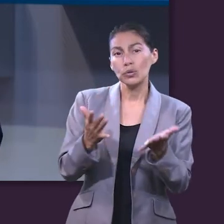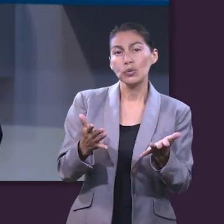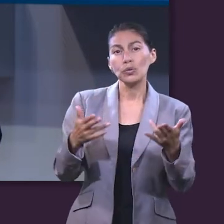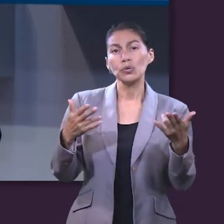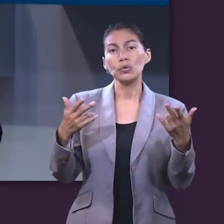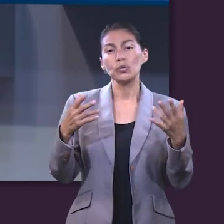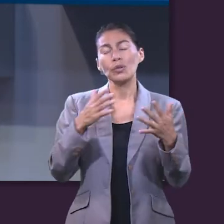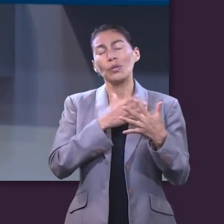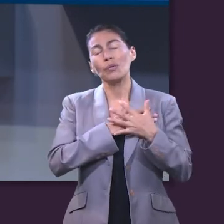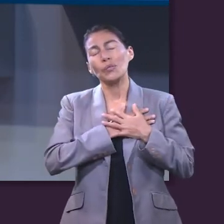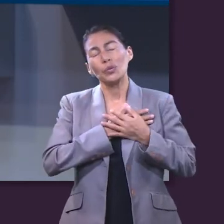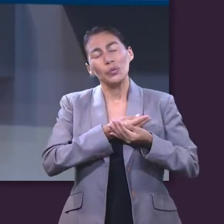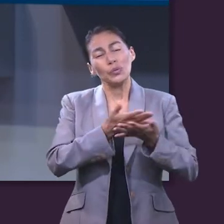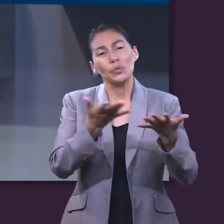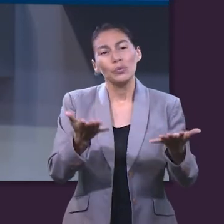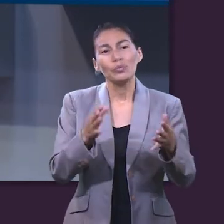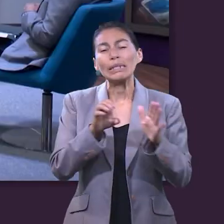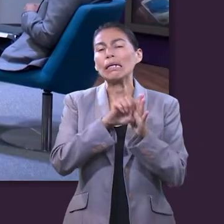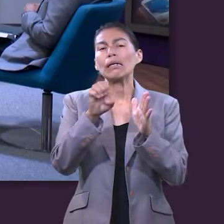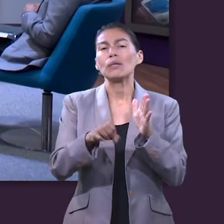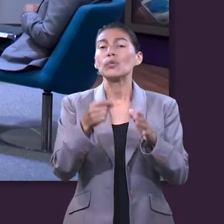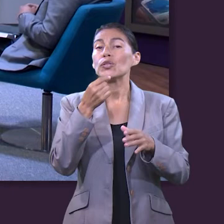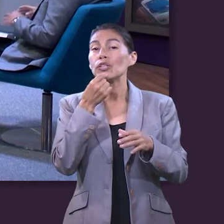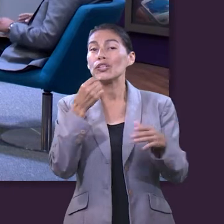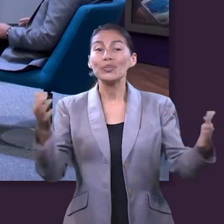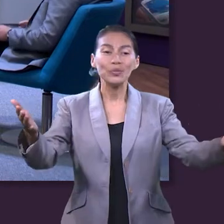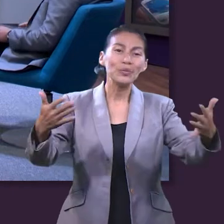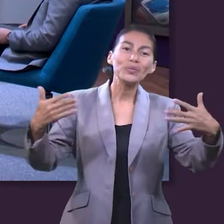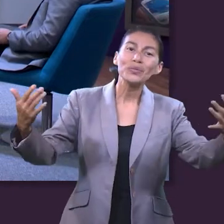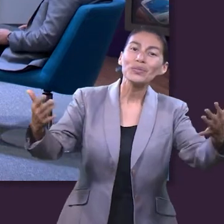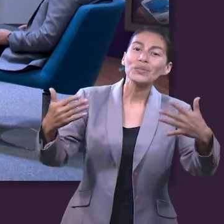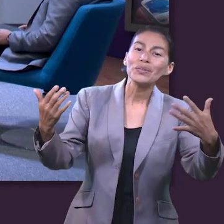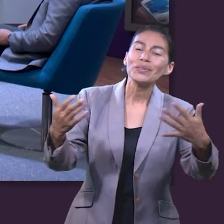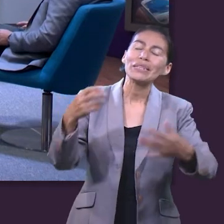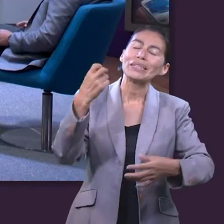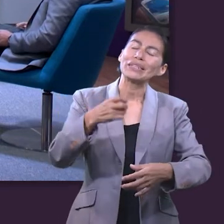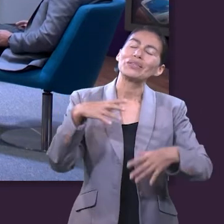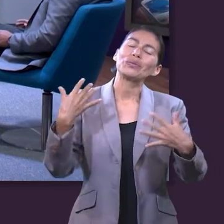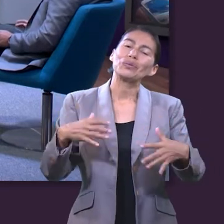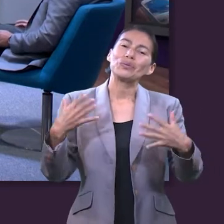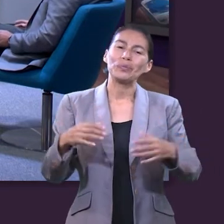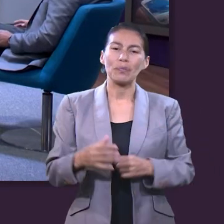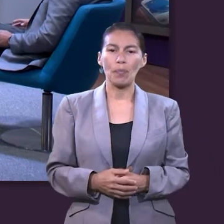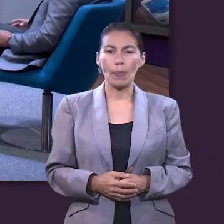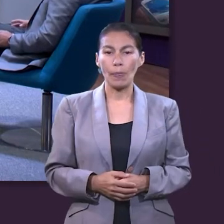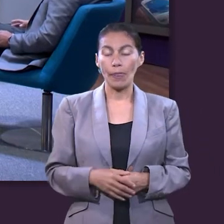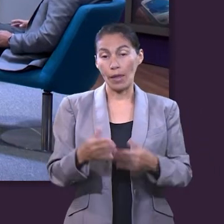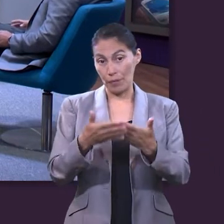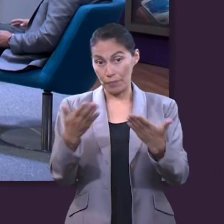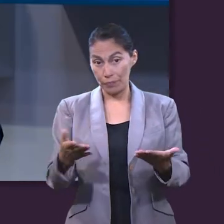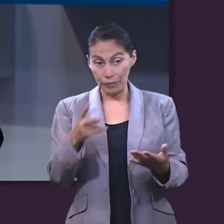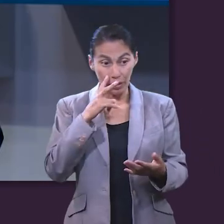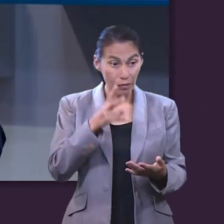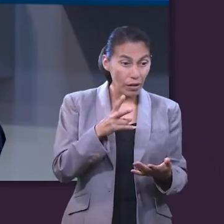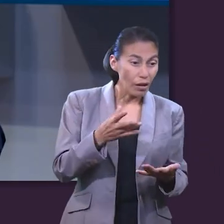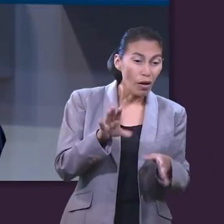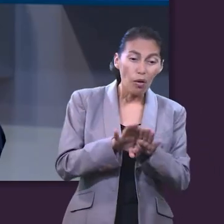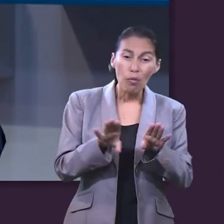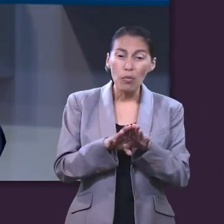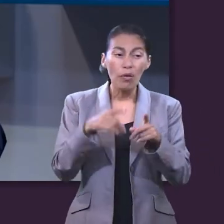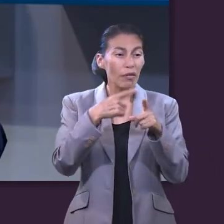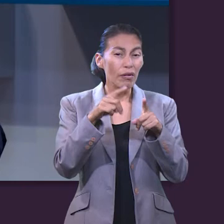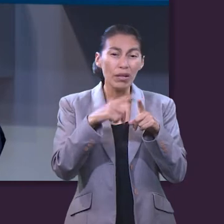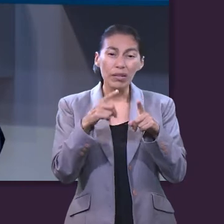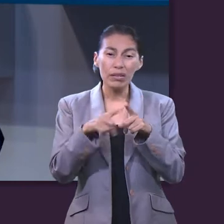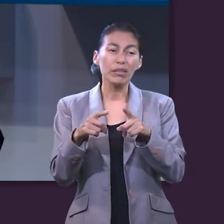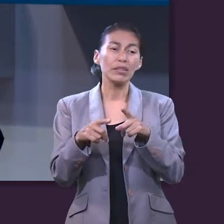incondicional, por ejemplo, cuando recibía a los niños. Pero bueno, vamos a analizar algunas escenas de la vida de Cristo en